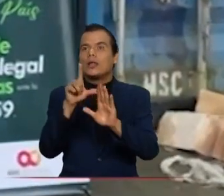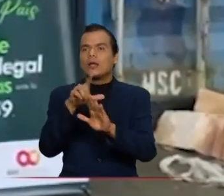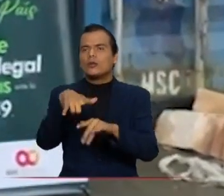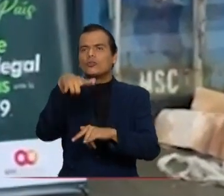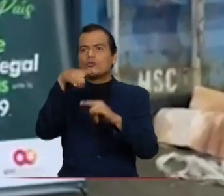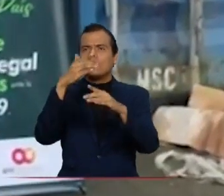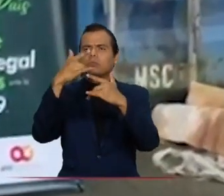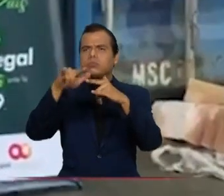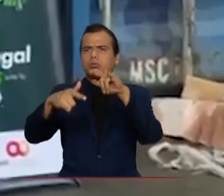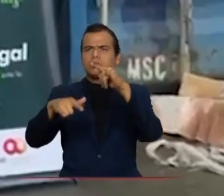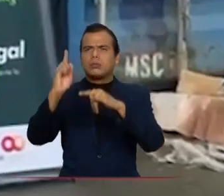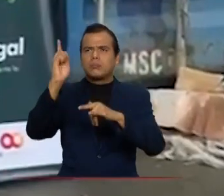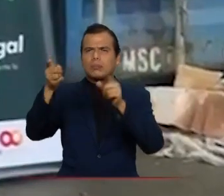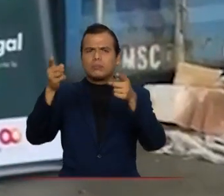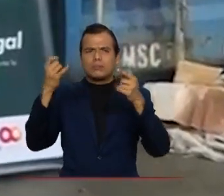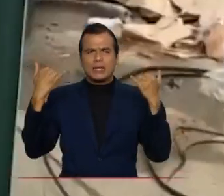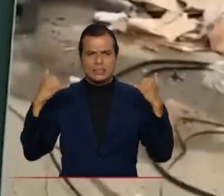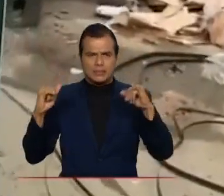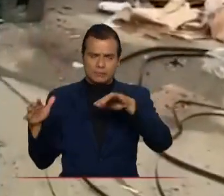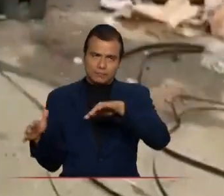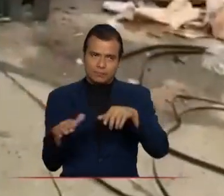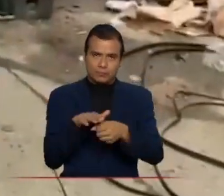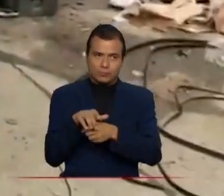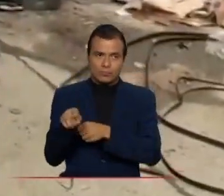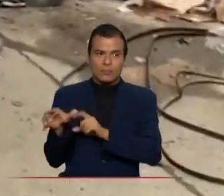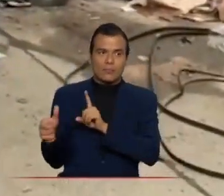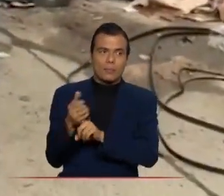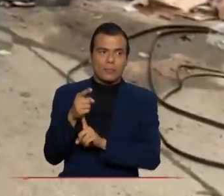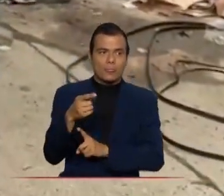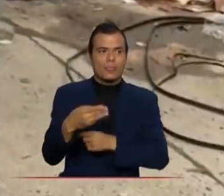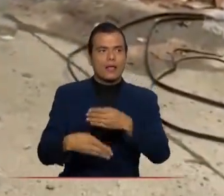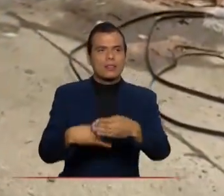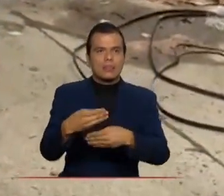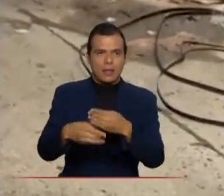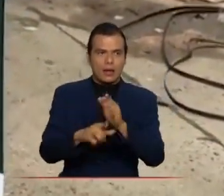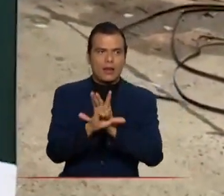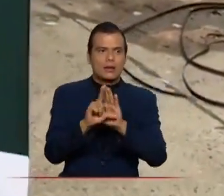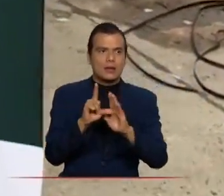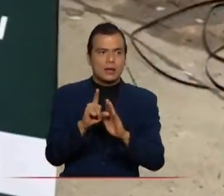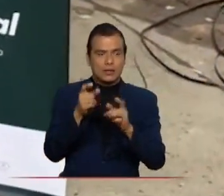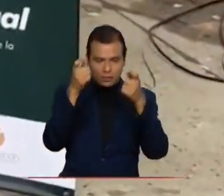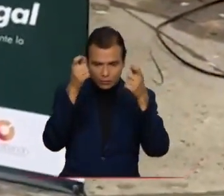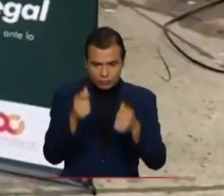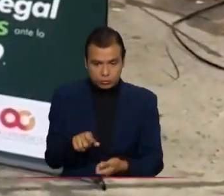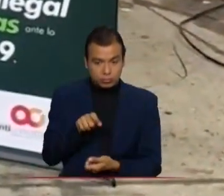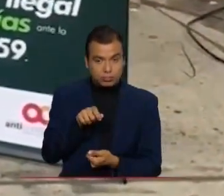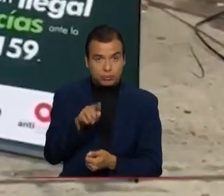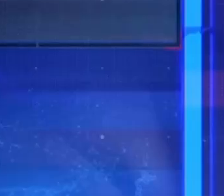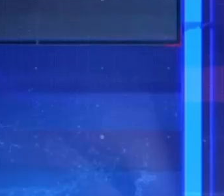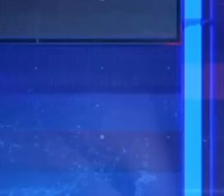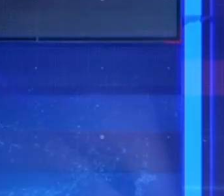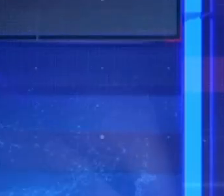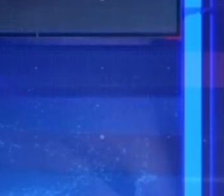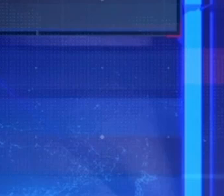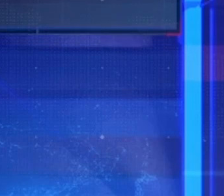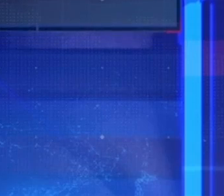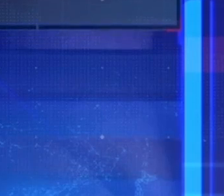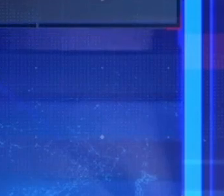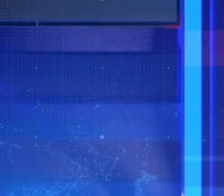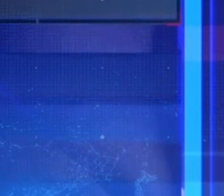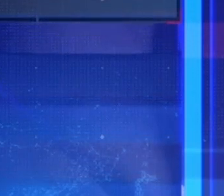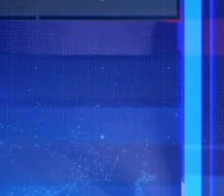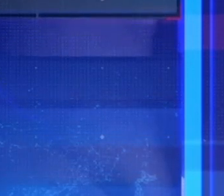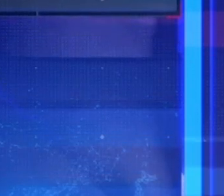En Buenaventura fue descubierto un cargamento extranjero de telas de contrabando, avaluado en más de 4.000 millones de pesos.